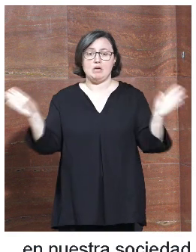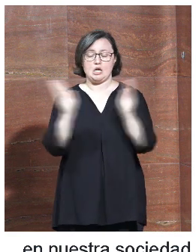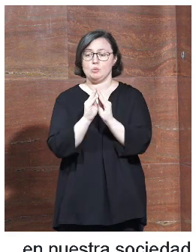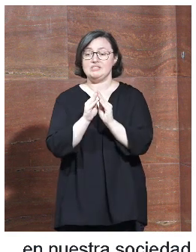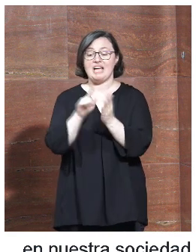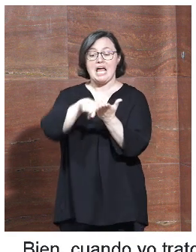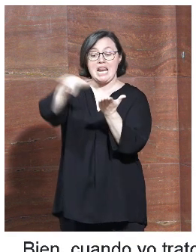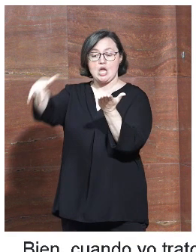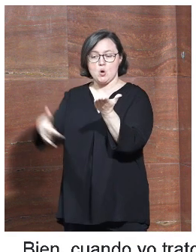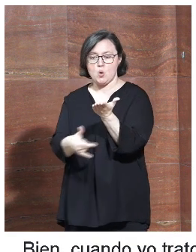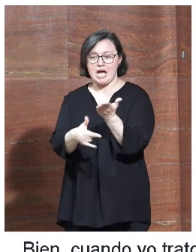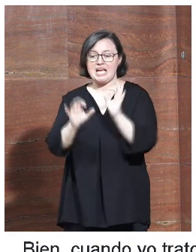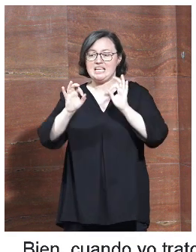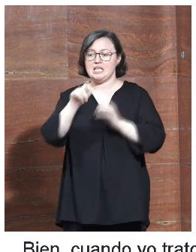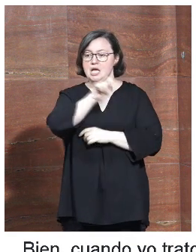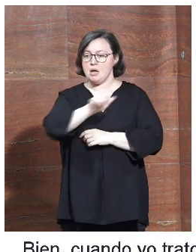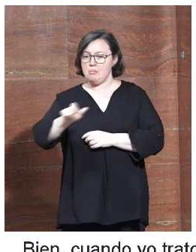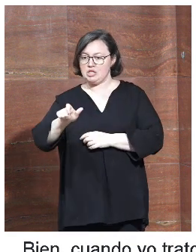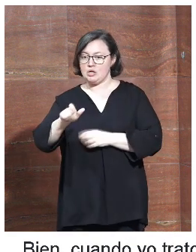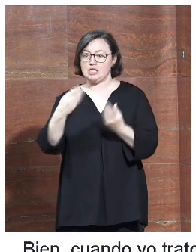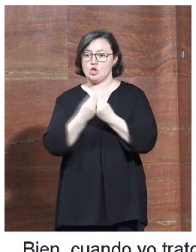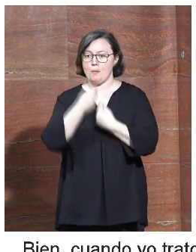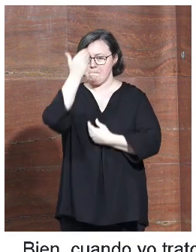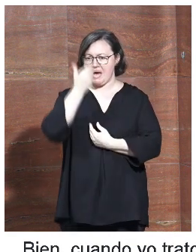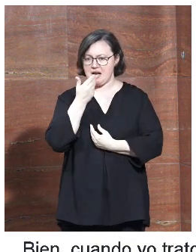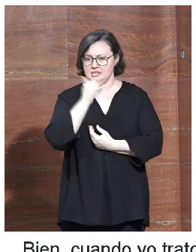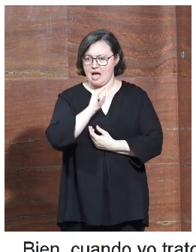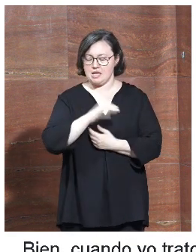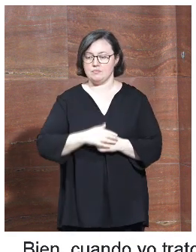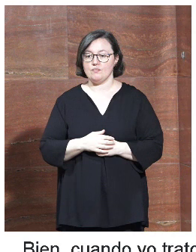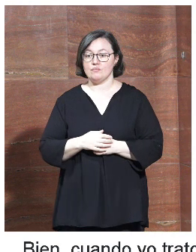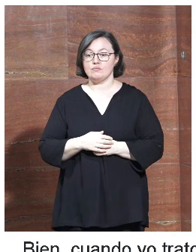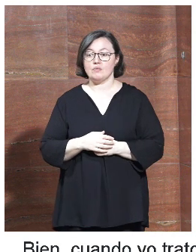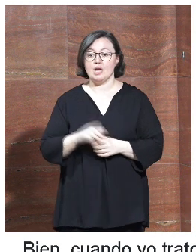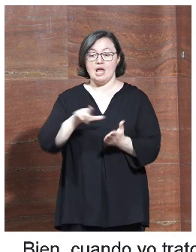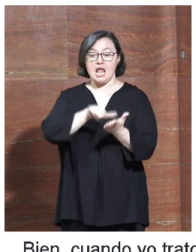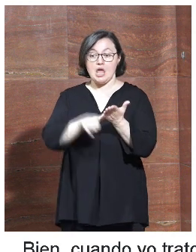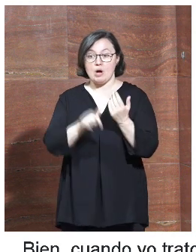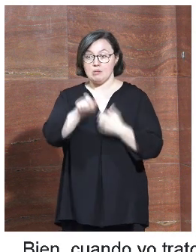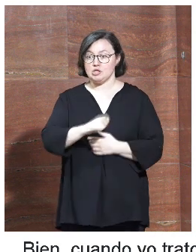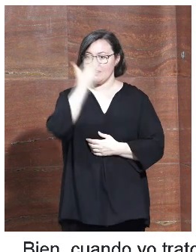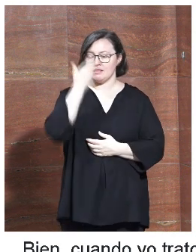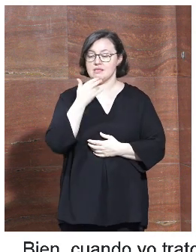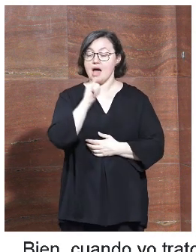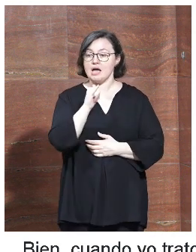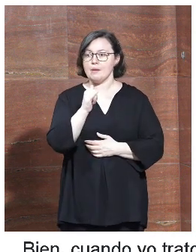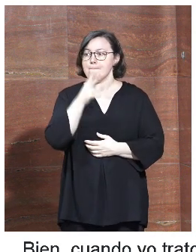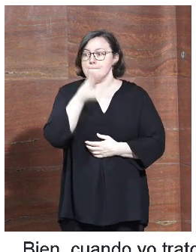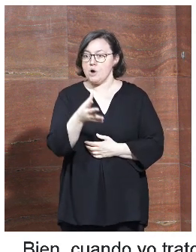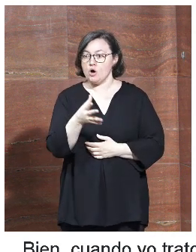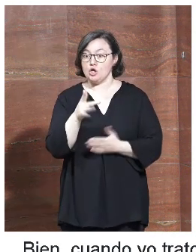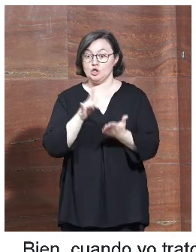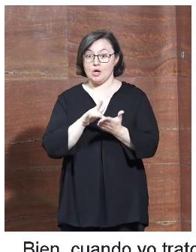el lenguaje de las personas con parálisis cerebral. El lenguaje de las personas con parálisis cerebral, porque